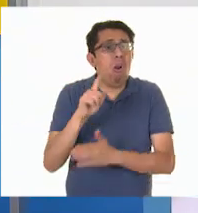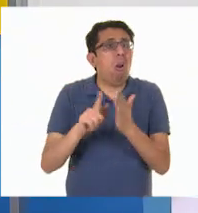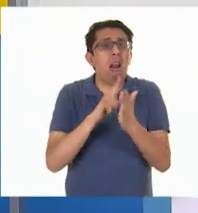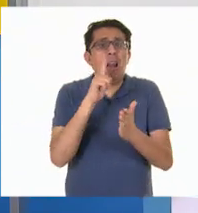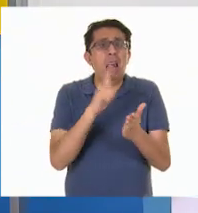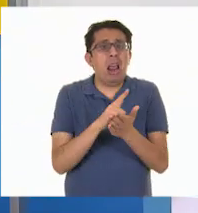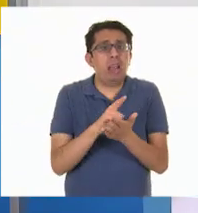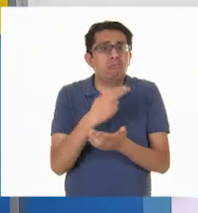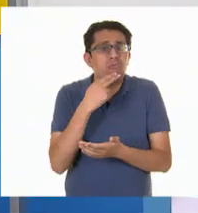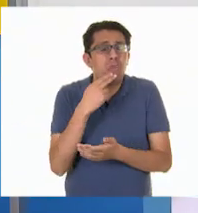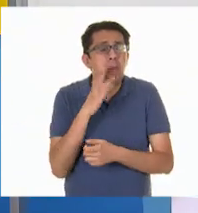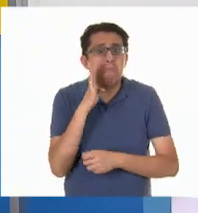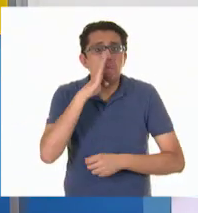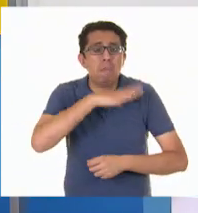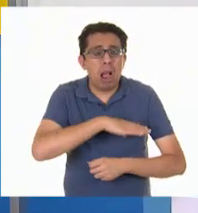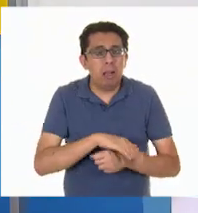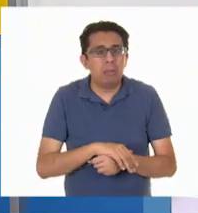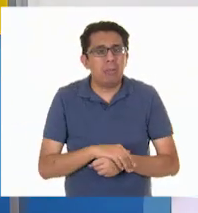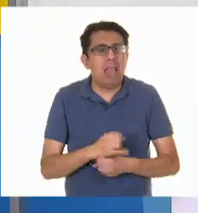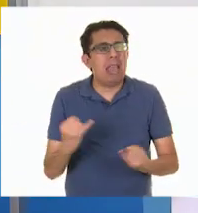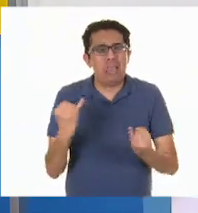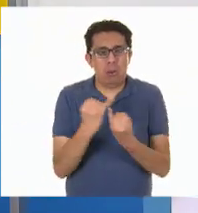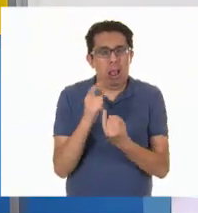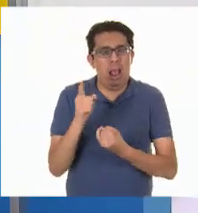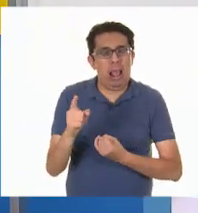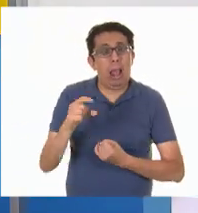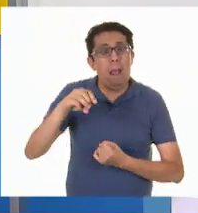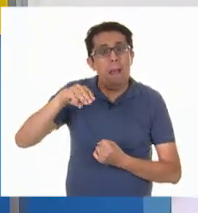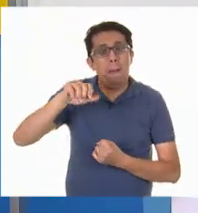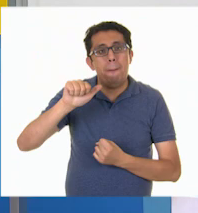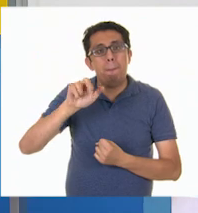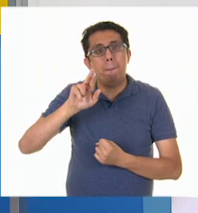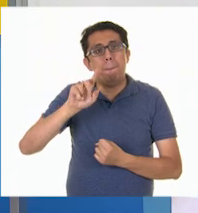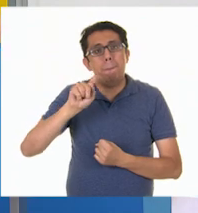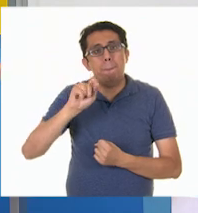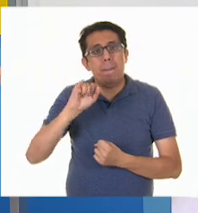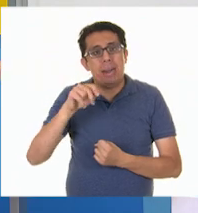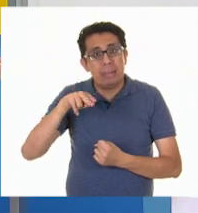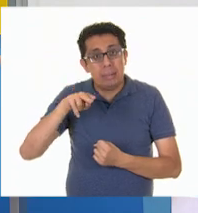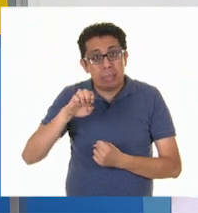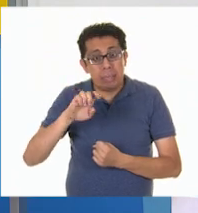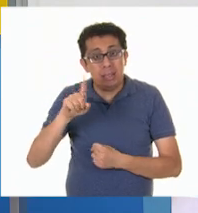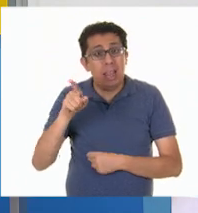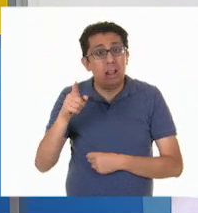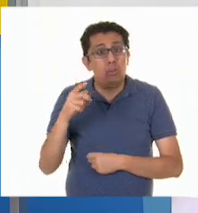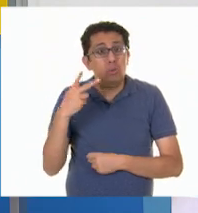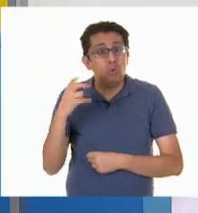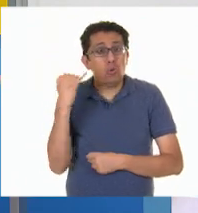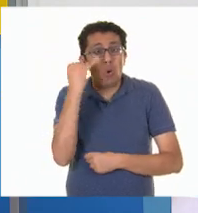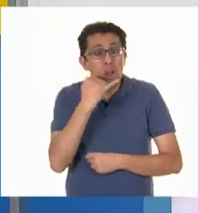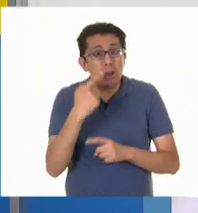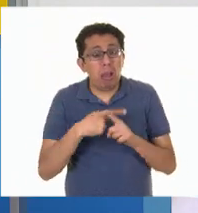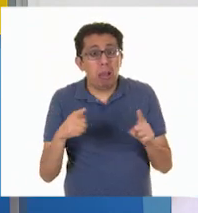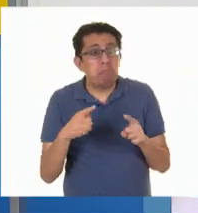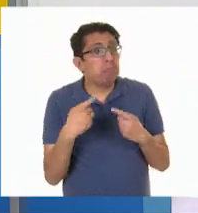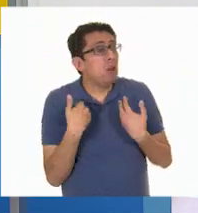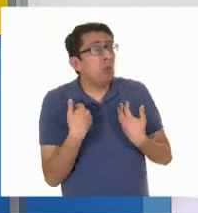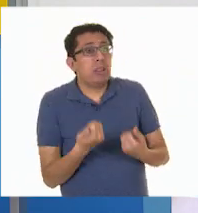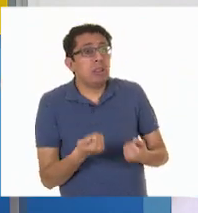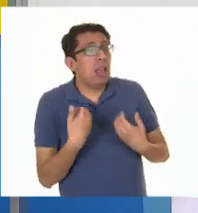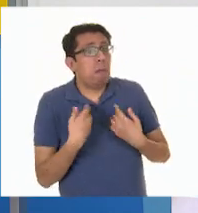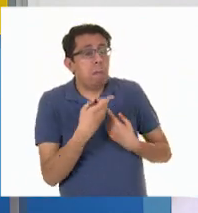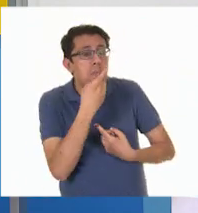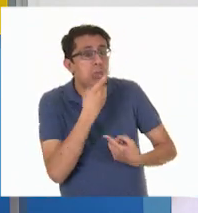ley. Porque así como casos como el del señor Martínez, en donde él, en razón del idioma, no podía comprender todo lo que le estaban